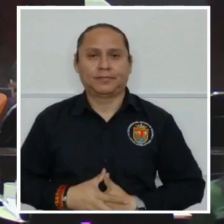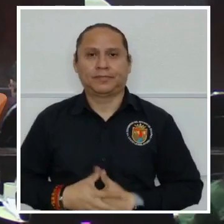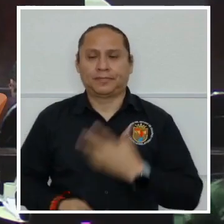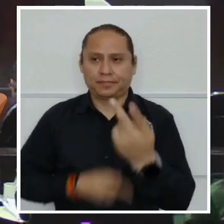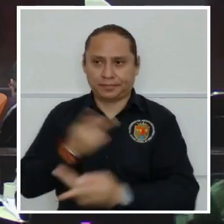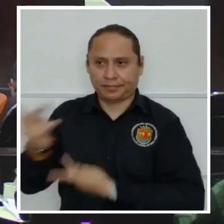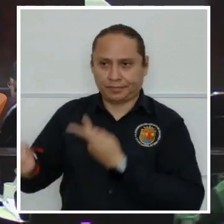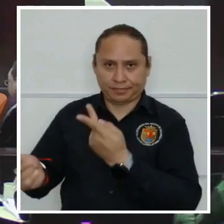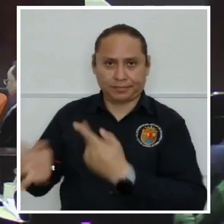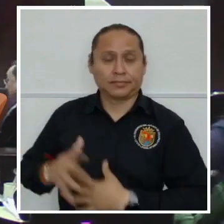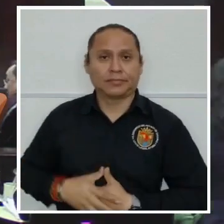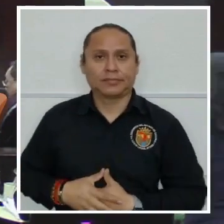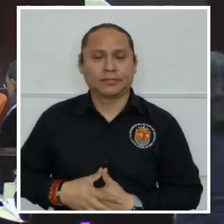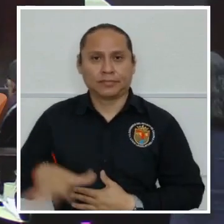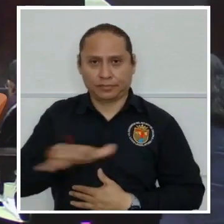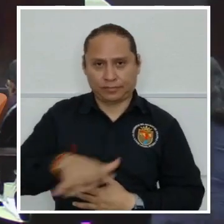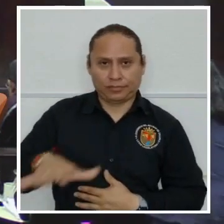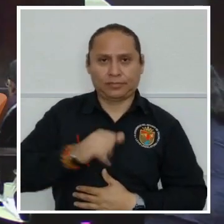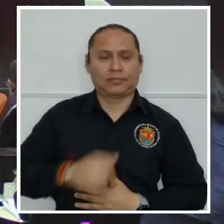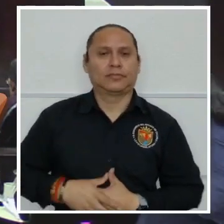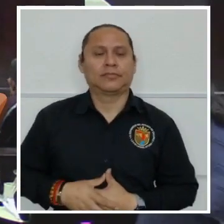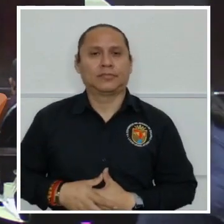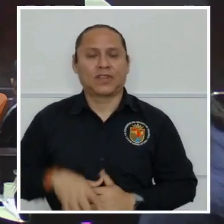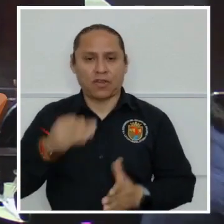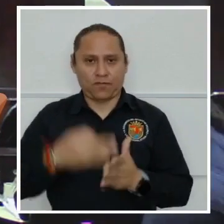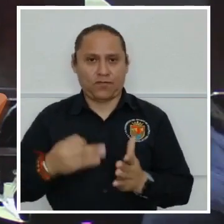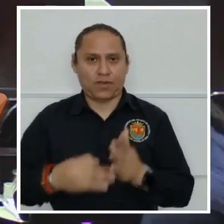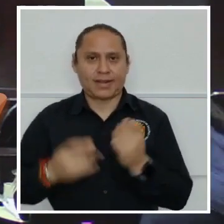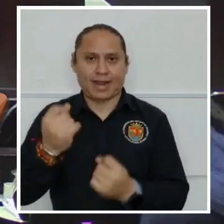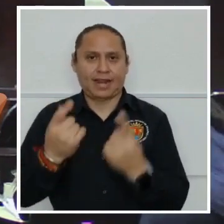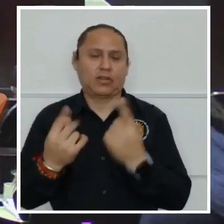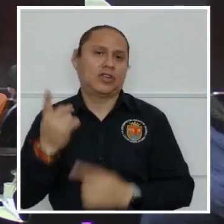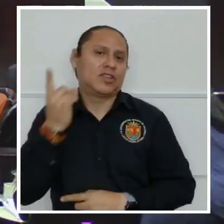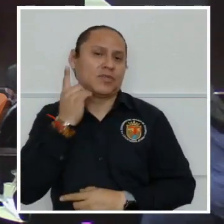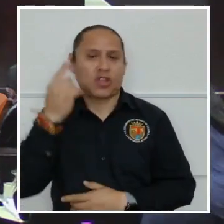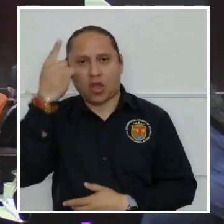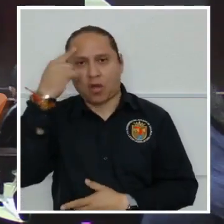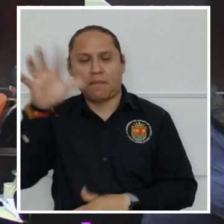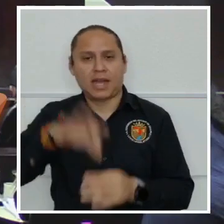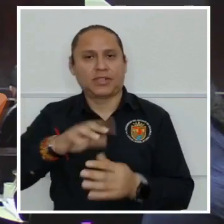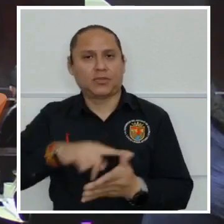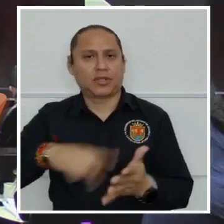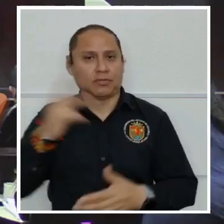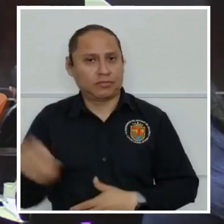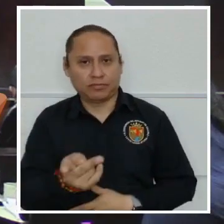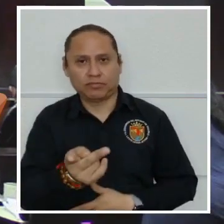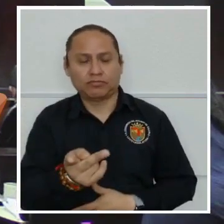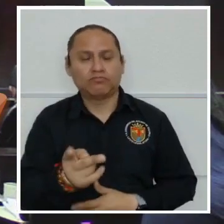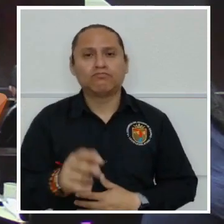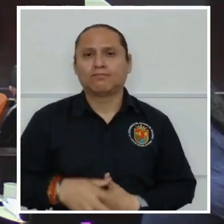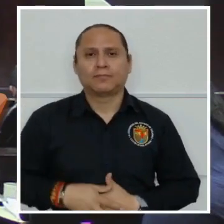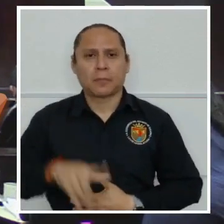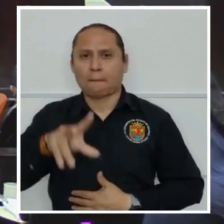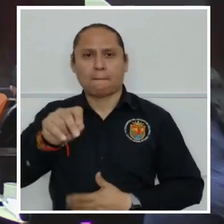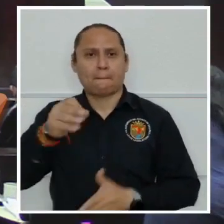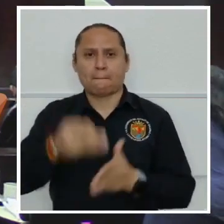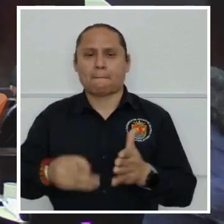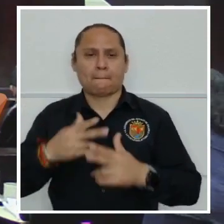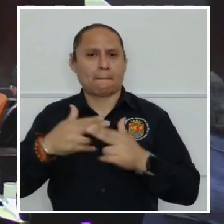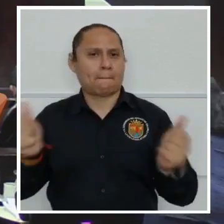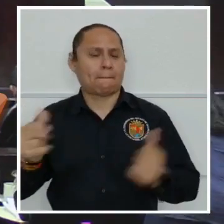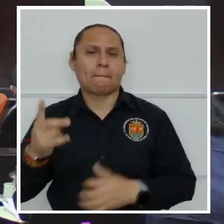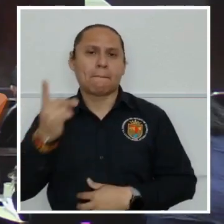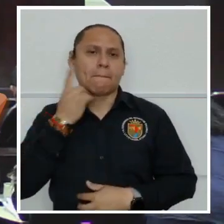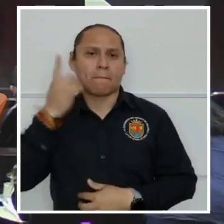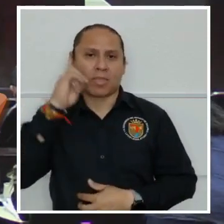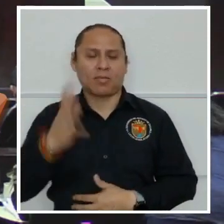Se pregunta a la honorable Asamblea si falta algún legislador por emitir su voto. No falta ningún